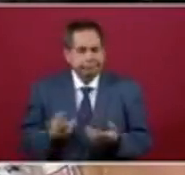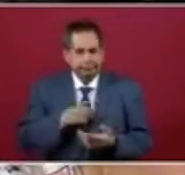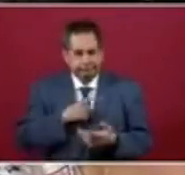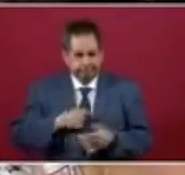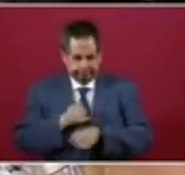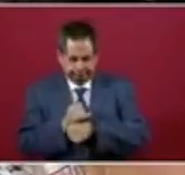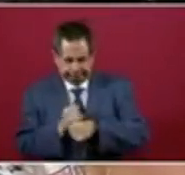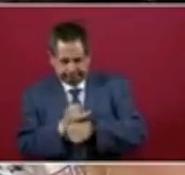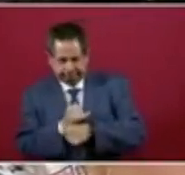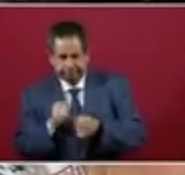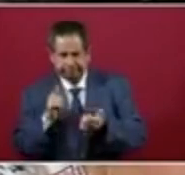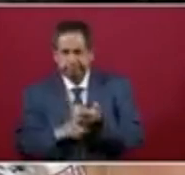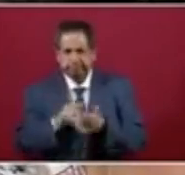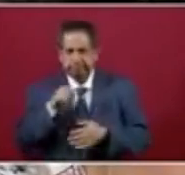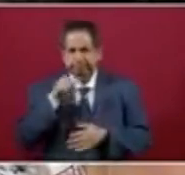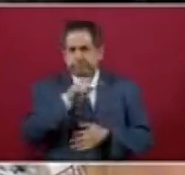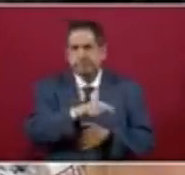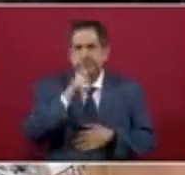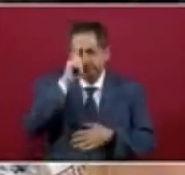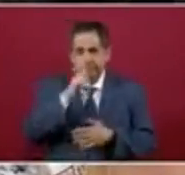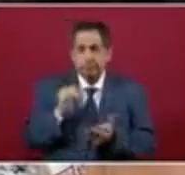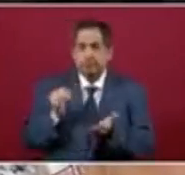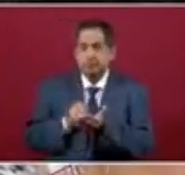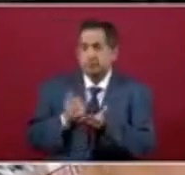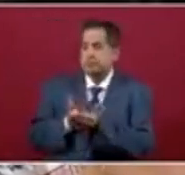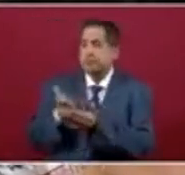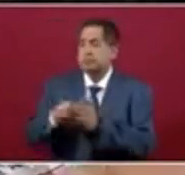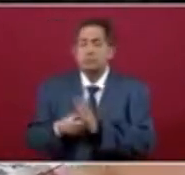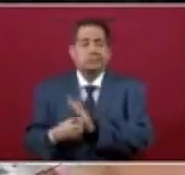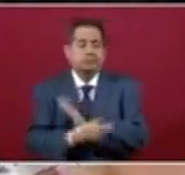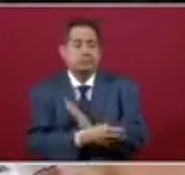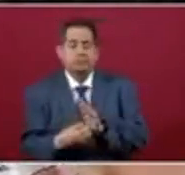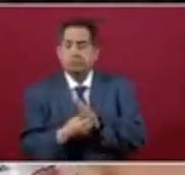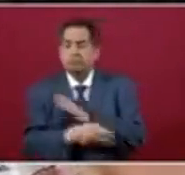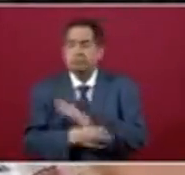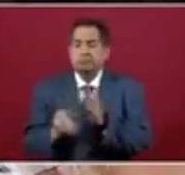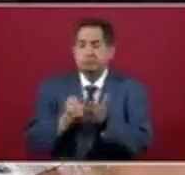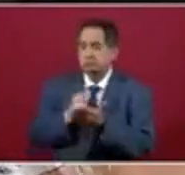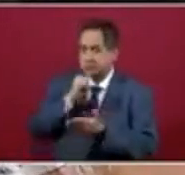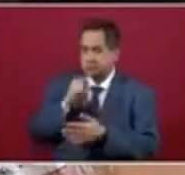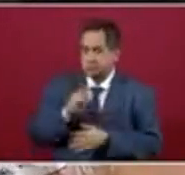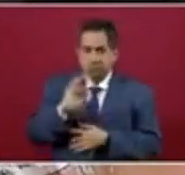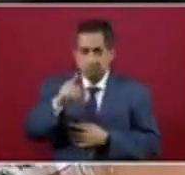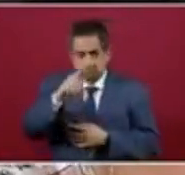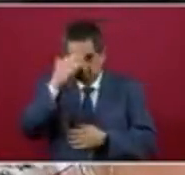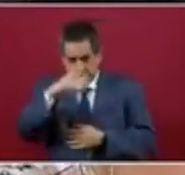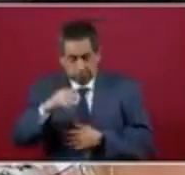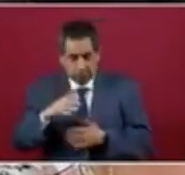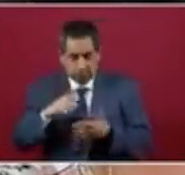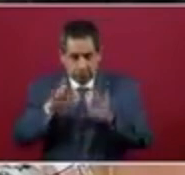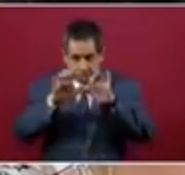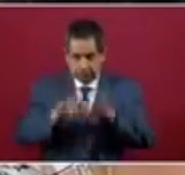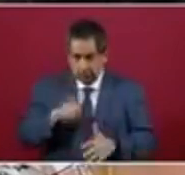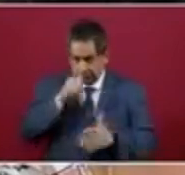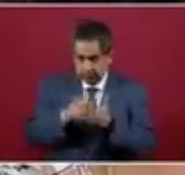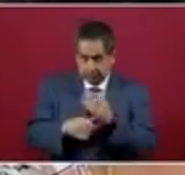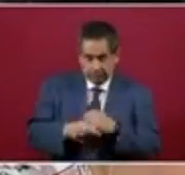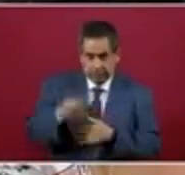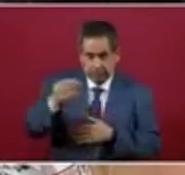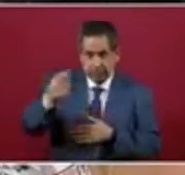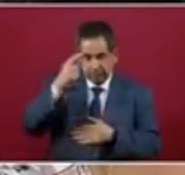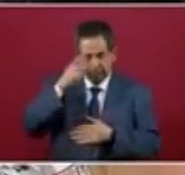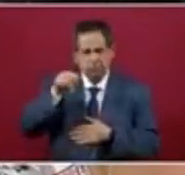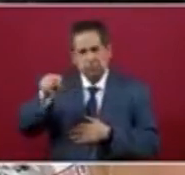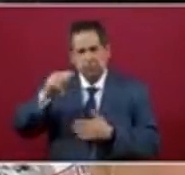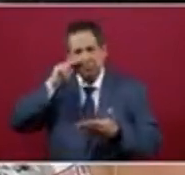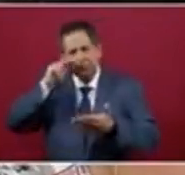al respecto también por la evasión de impuestos que se ha incurrido. Inclusive ya se le hice llegar un documento para que usted lo